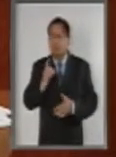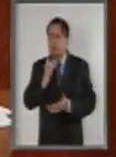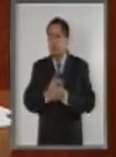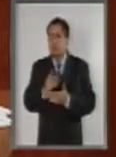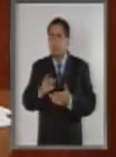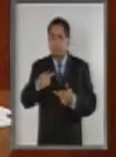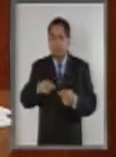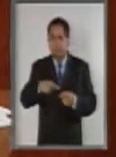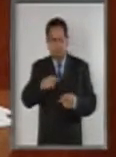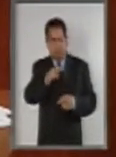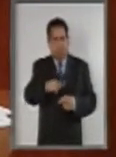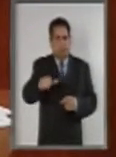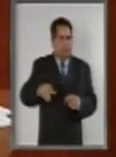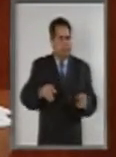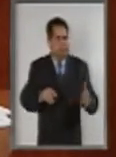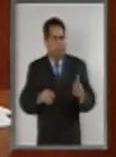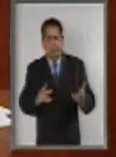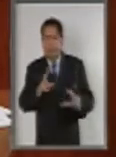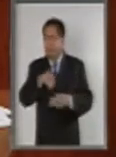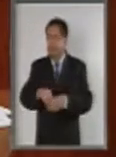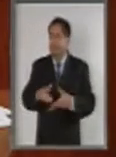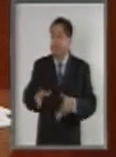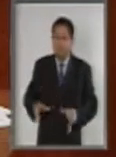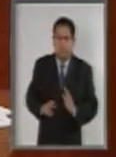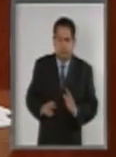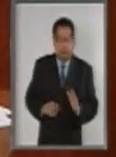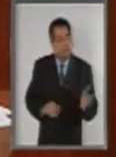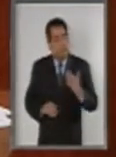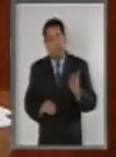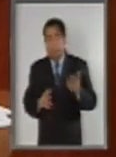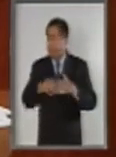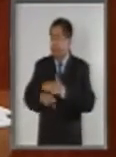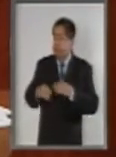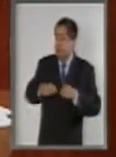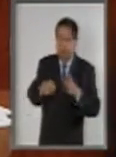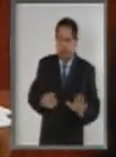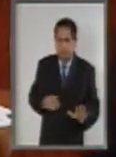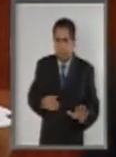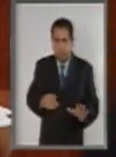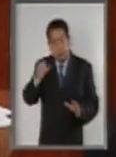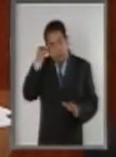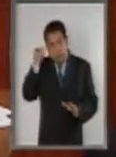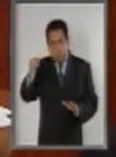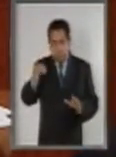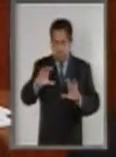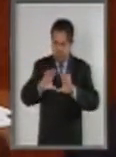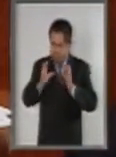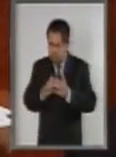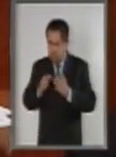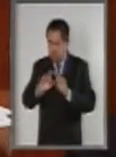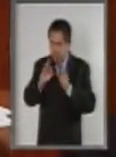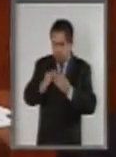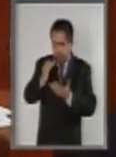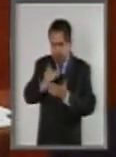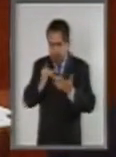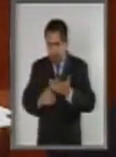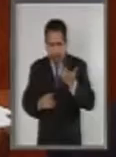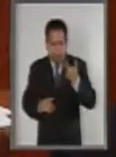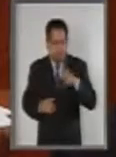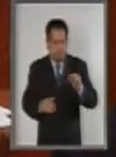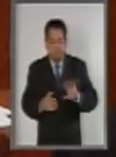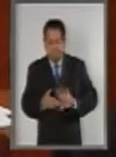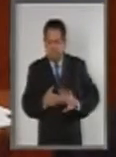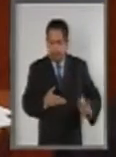personas en esa circunstancia a todas las esferas de la vida. Supone un modelo para impedir la exclusión y